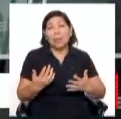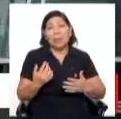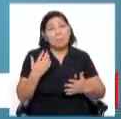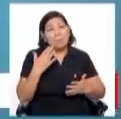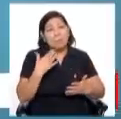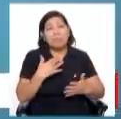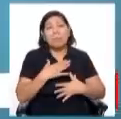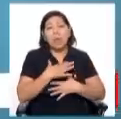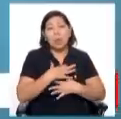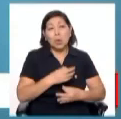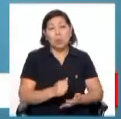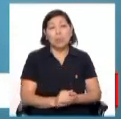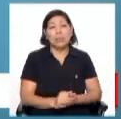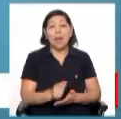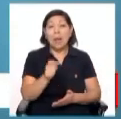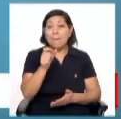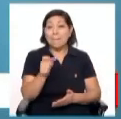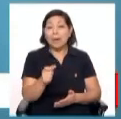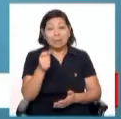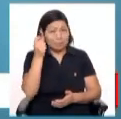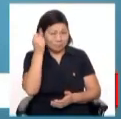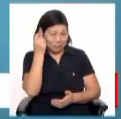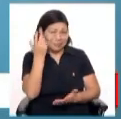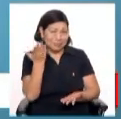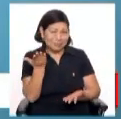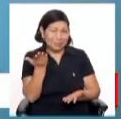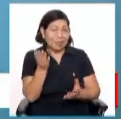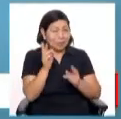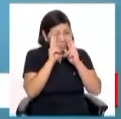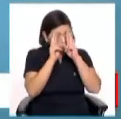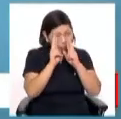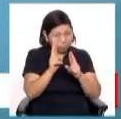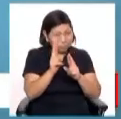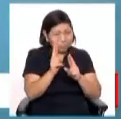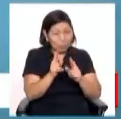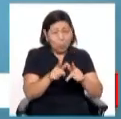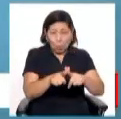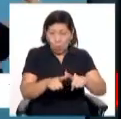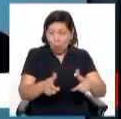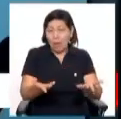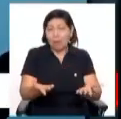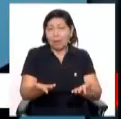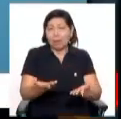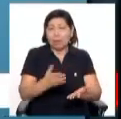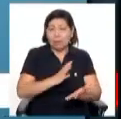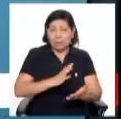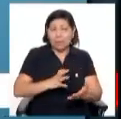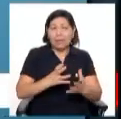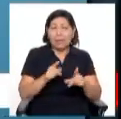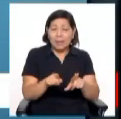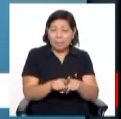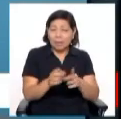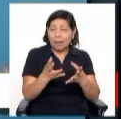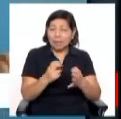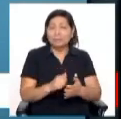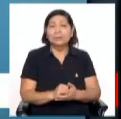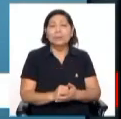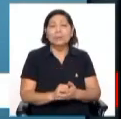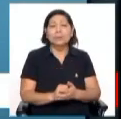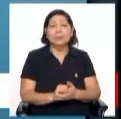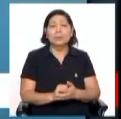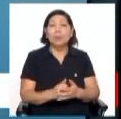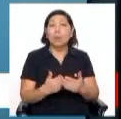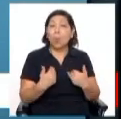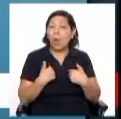pasar. Me gustaría de que las personas comprendan que tienen que respetar los espacios públicos. También queremos